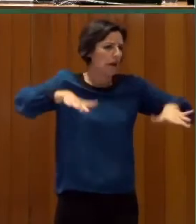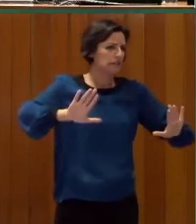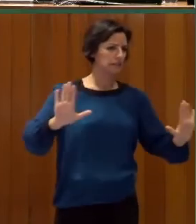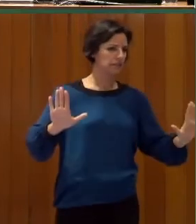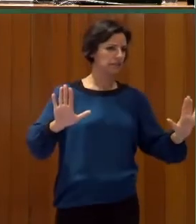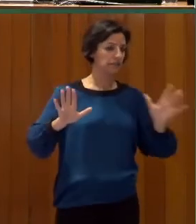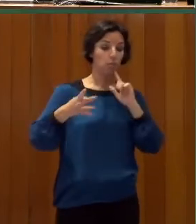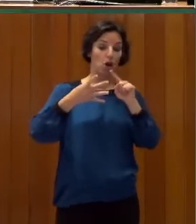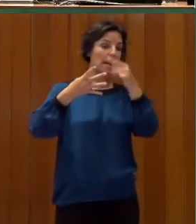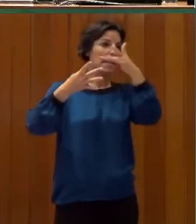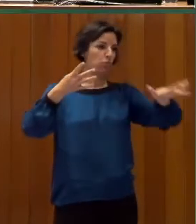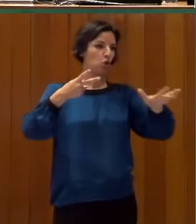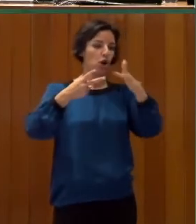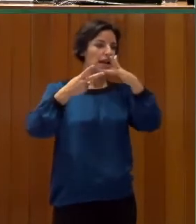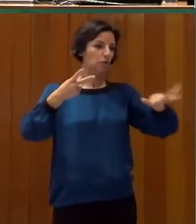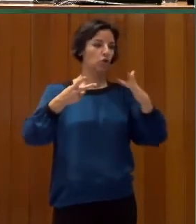Stroop neutro